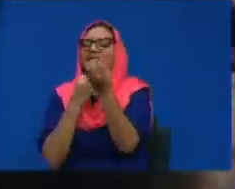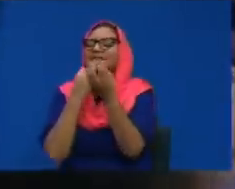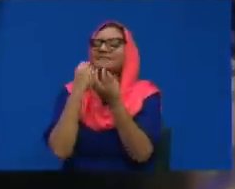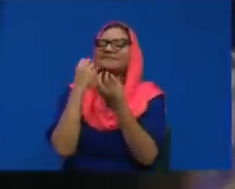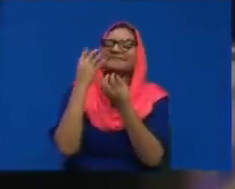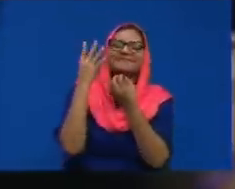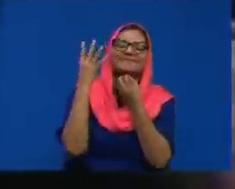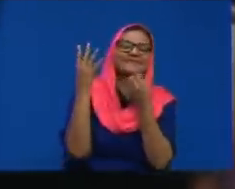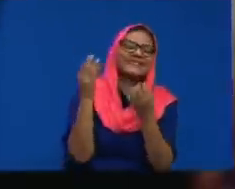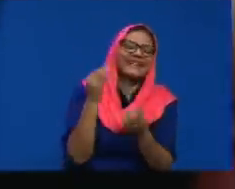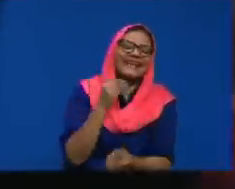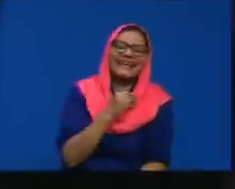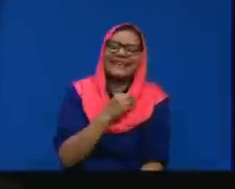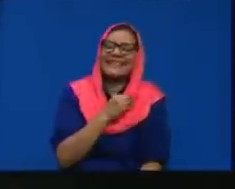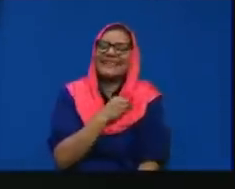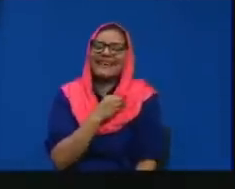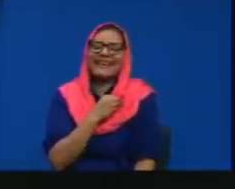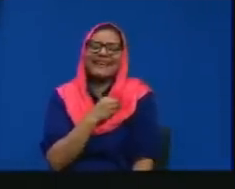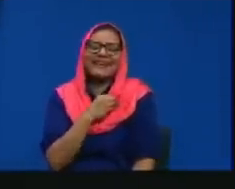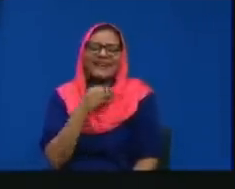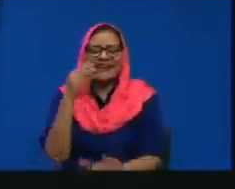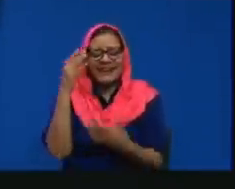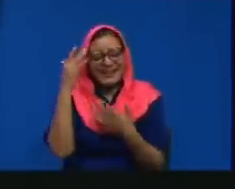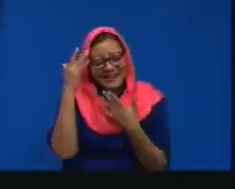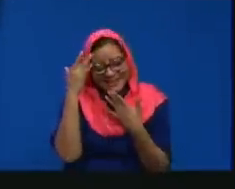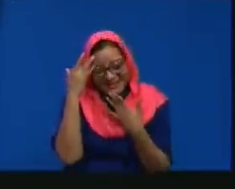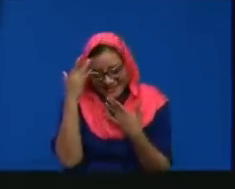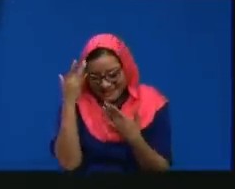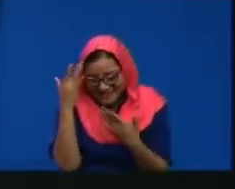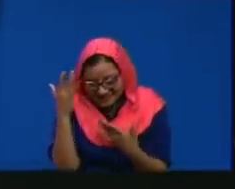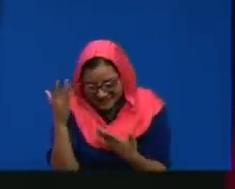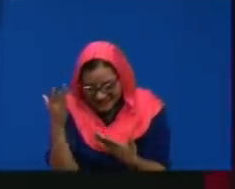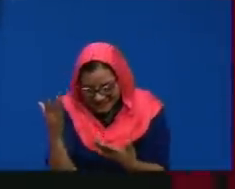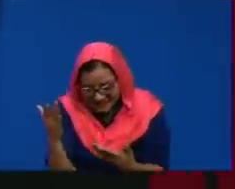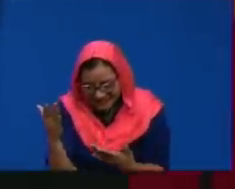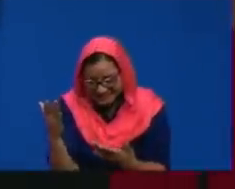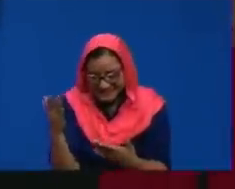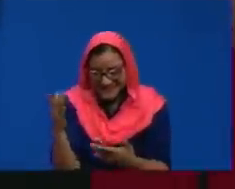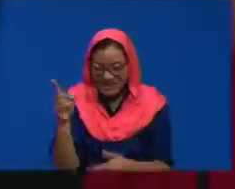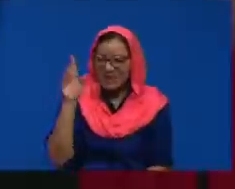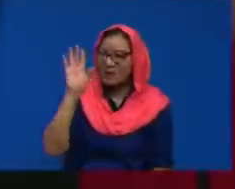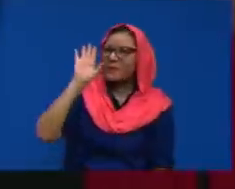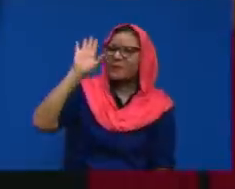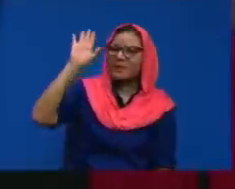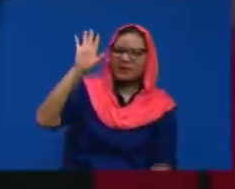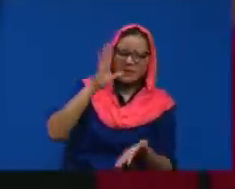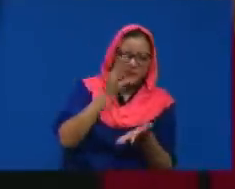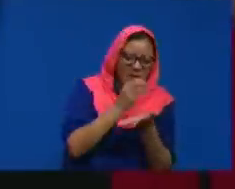Quiero agradecerte.